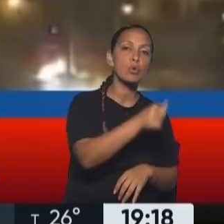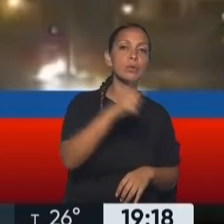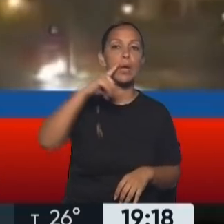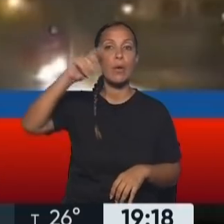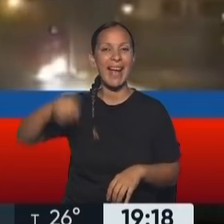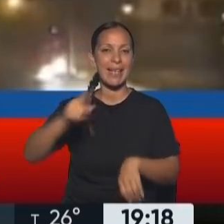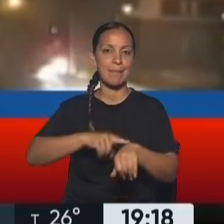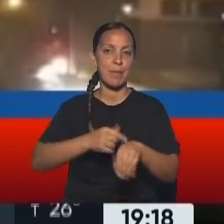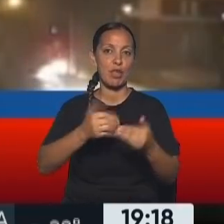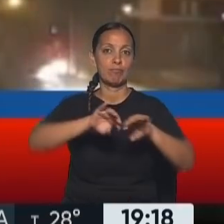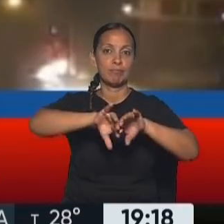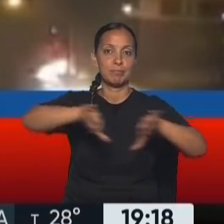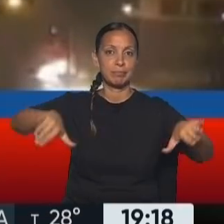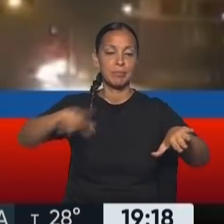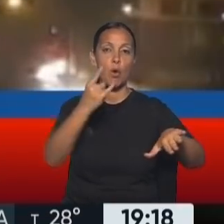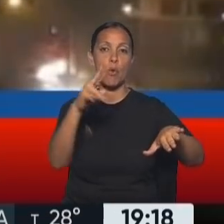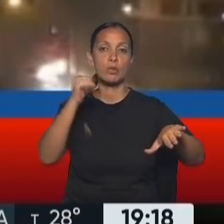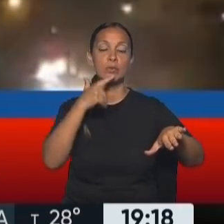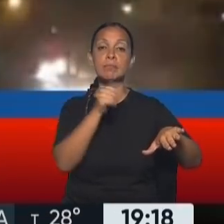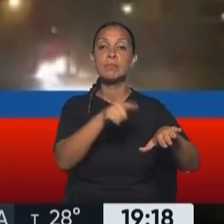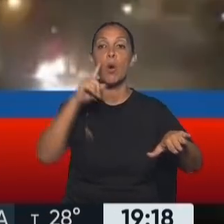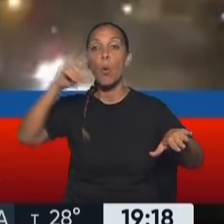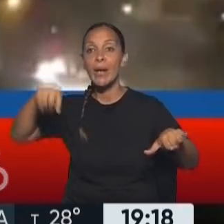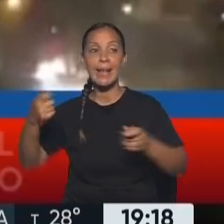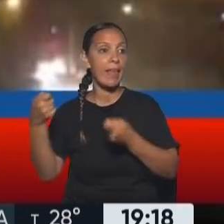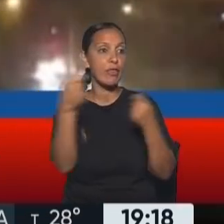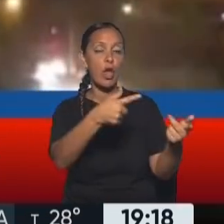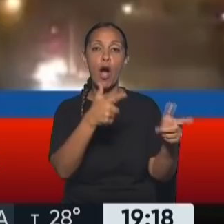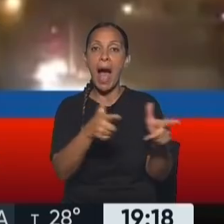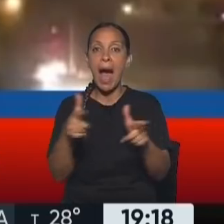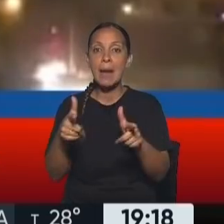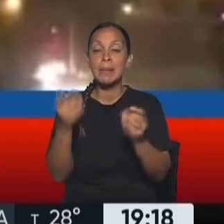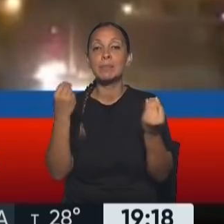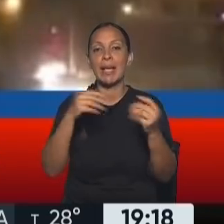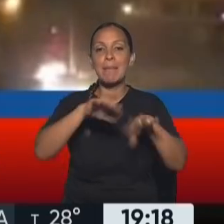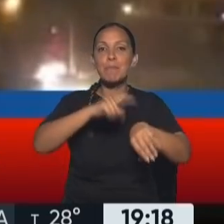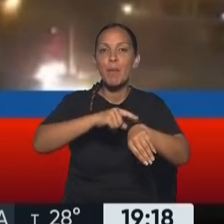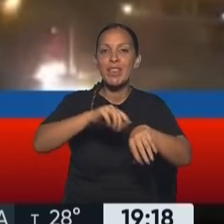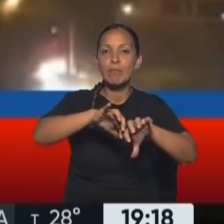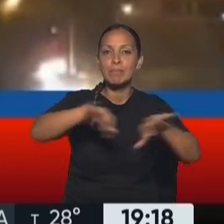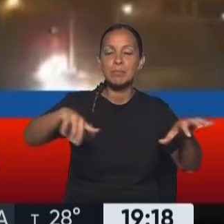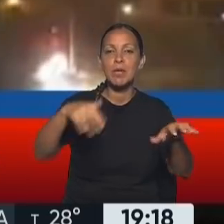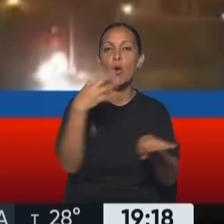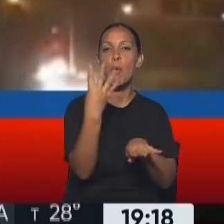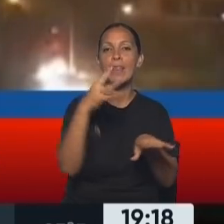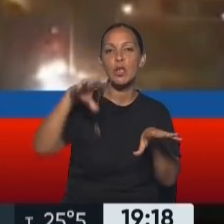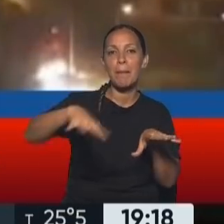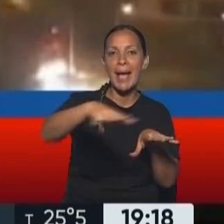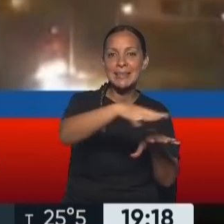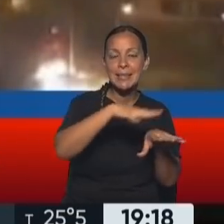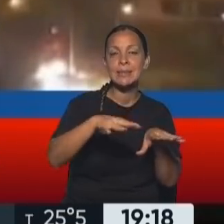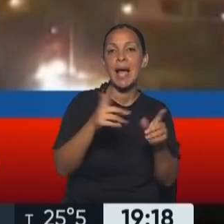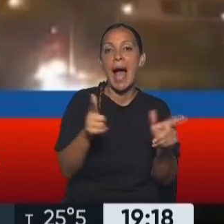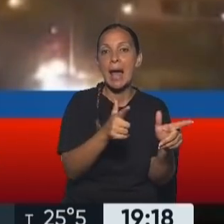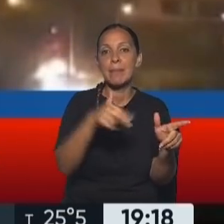Unión Soviética y Ucrania entregó las armas nucleares que tenía a Rusia, porque cuando se desmembra la Unión Soviética quedan 4 países con armas nucleares.